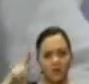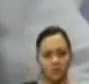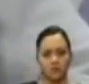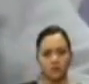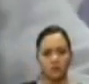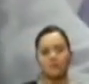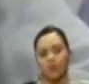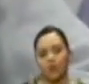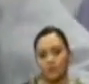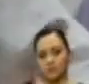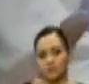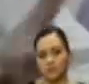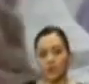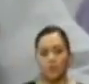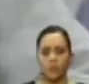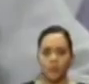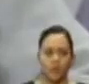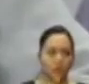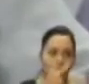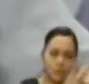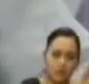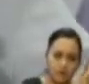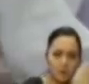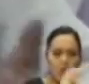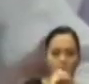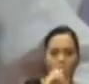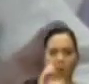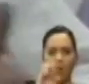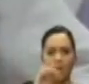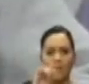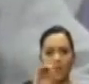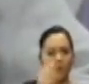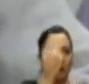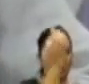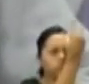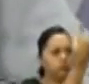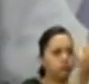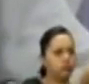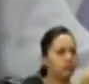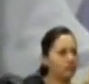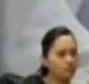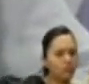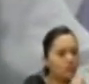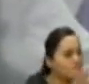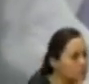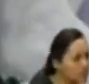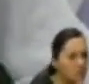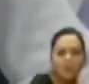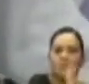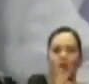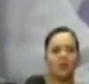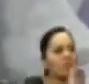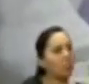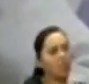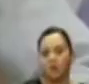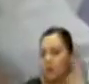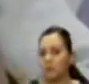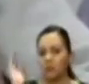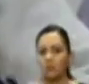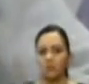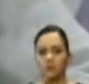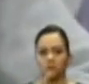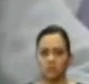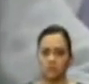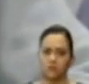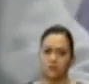hora. Pero ¿cómo no vamos a visitar Olmedo, aterrizando tan cerca? Entonces, y parece incluso que le habían dicho que iba a